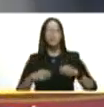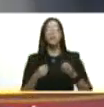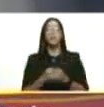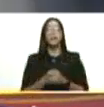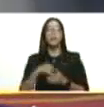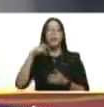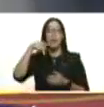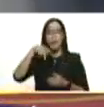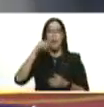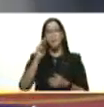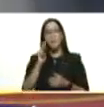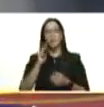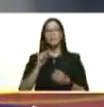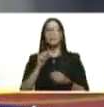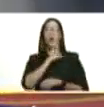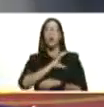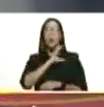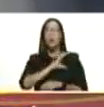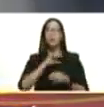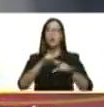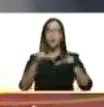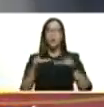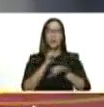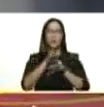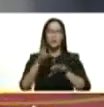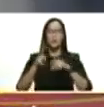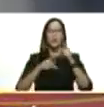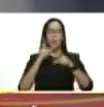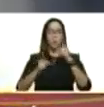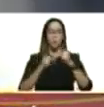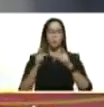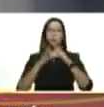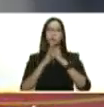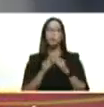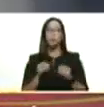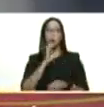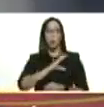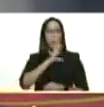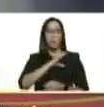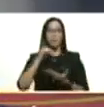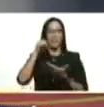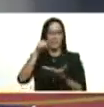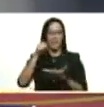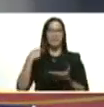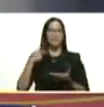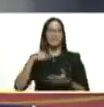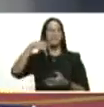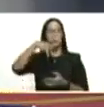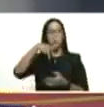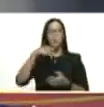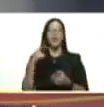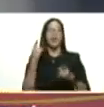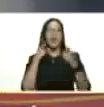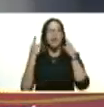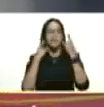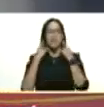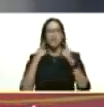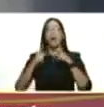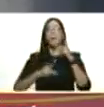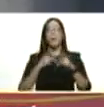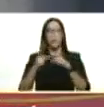de los comités locales de abastecimiento y producción. Así que todos esos comités CLAP que tienen su P activa,